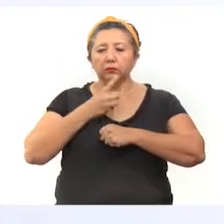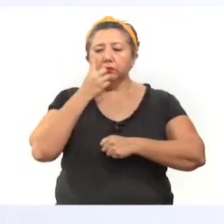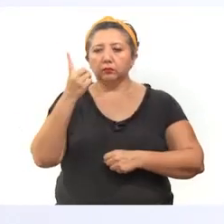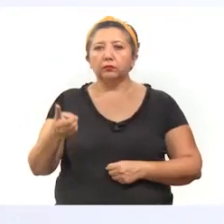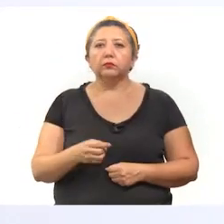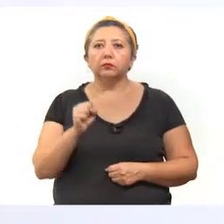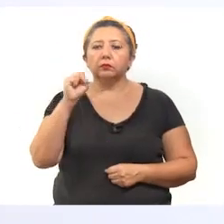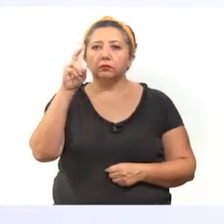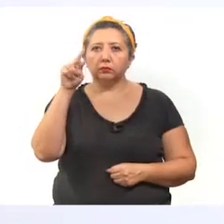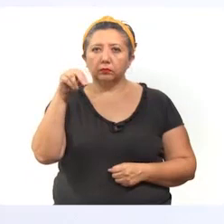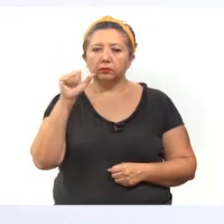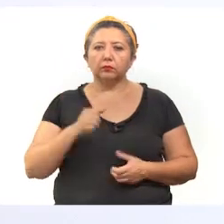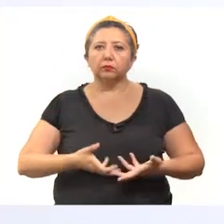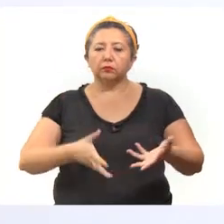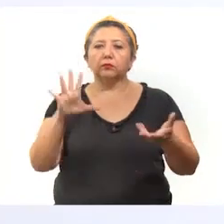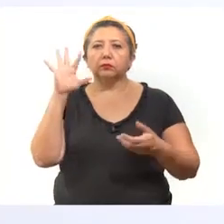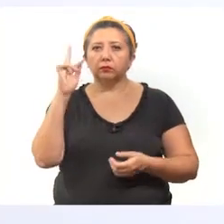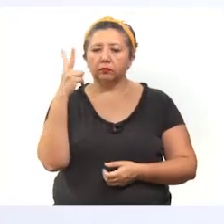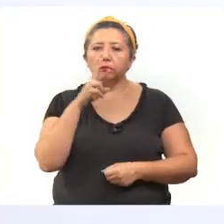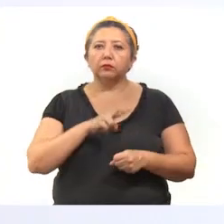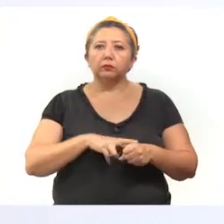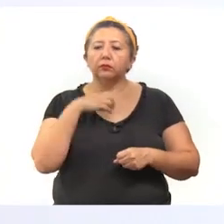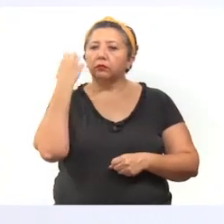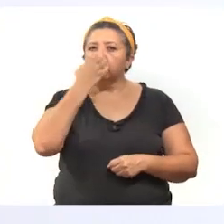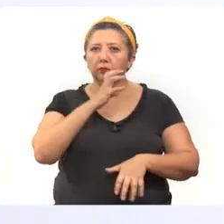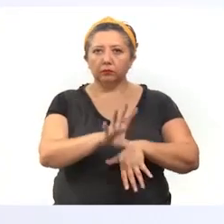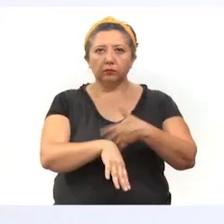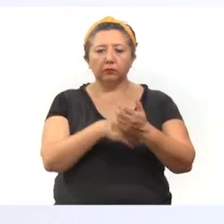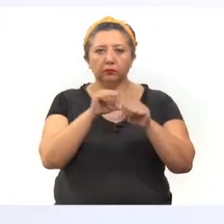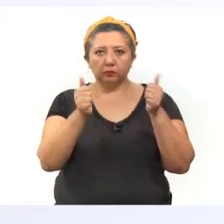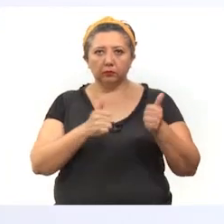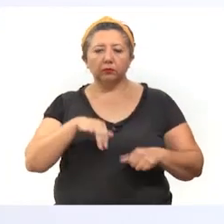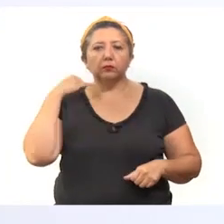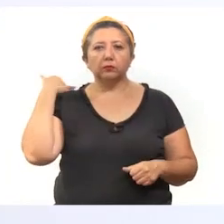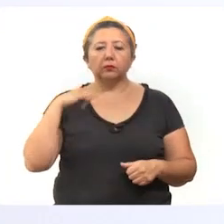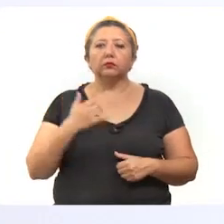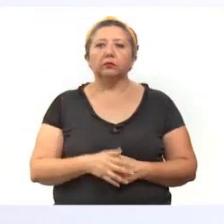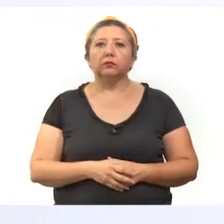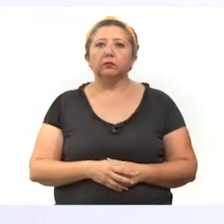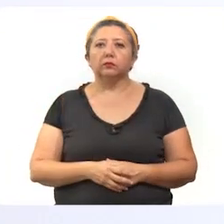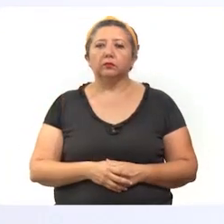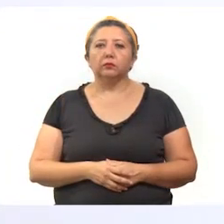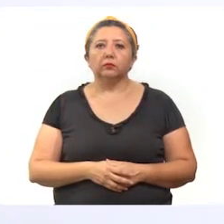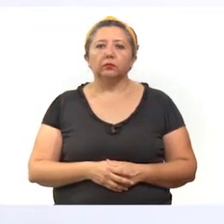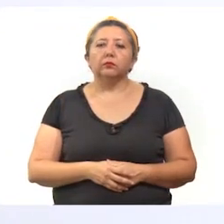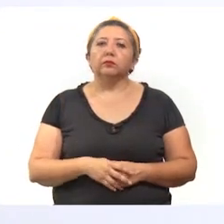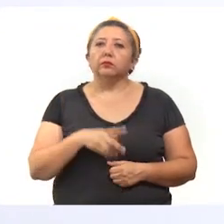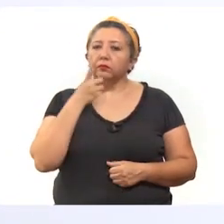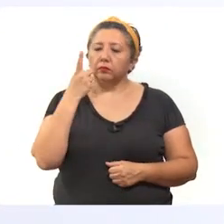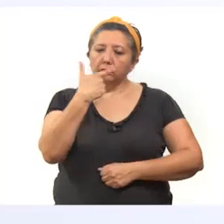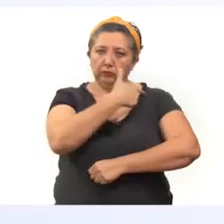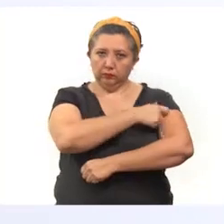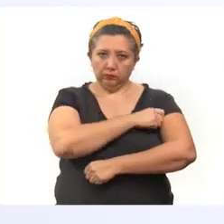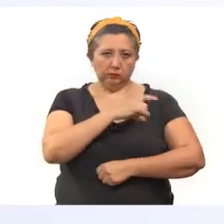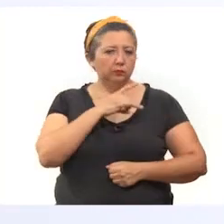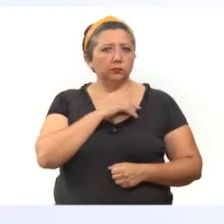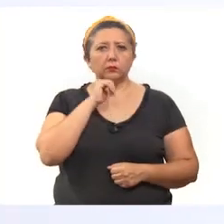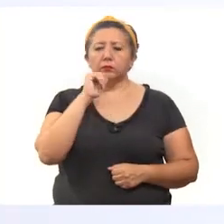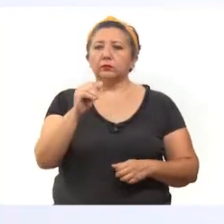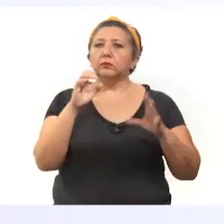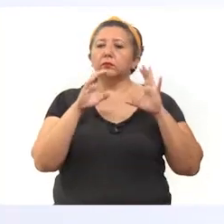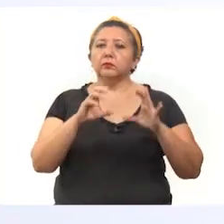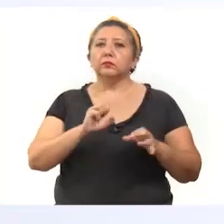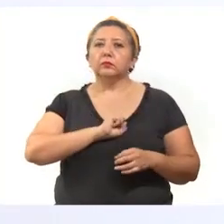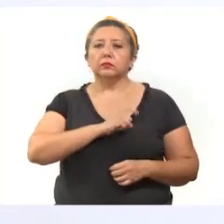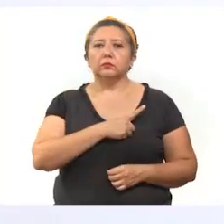11º Batallón de Infantería de la Sedena en la calle 42 Sur y la Escuela Superior de Artes de Yucatán. Los invitamos a vacunarse